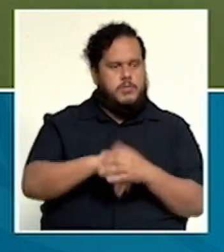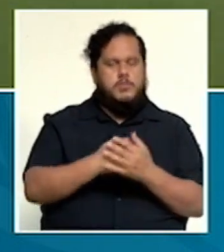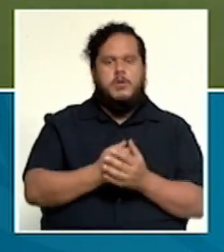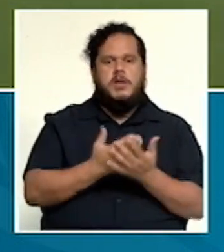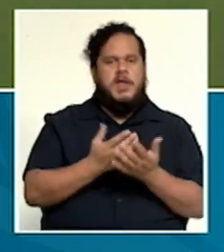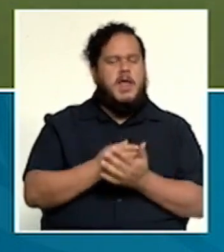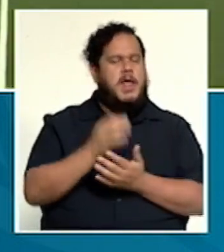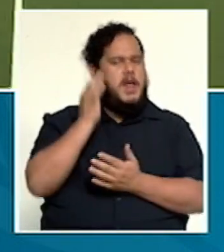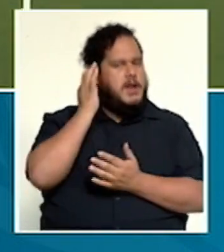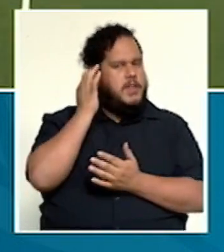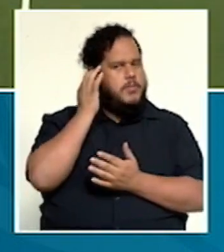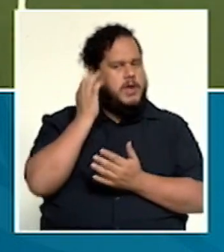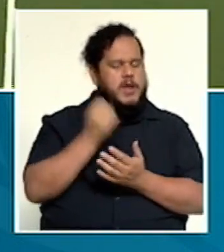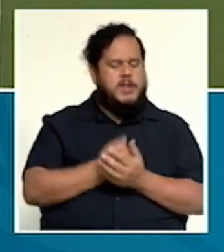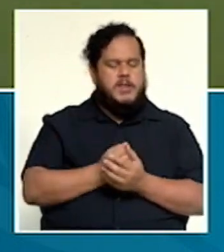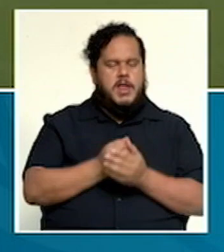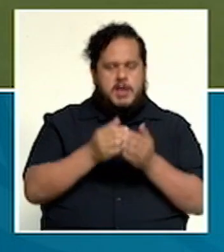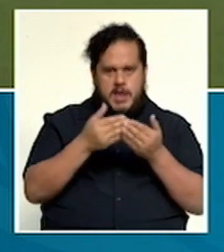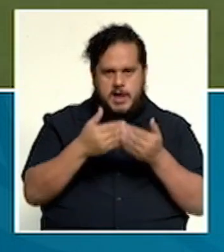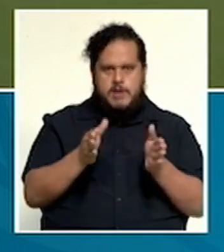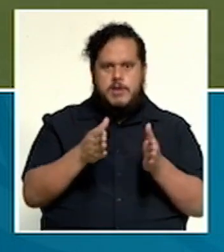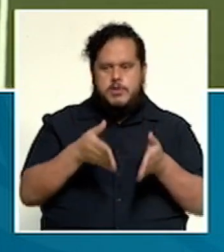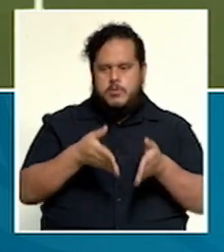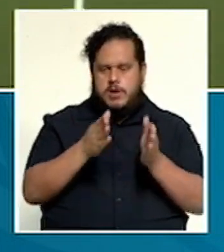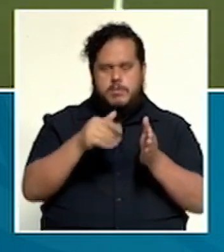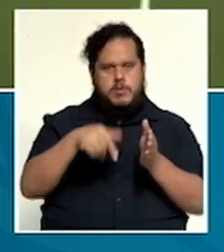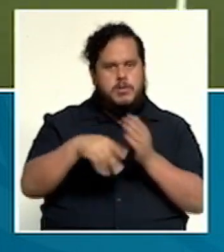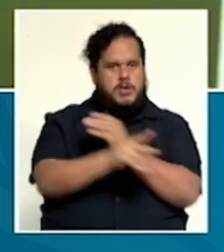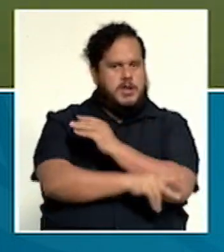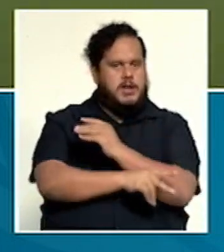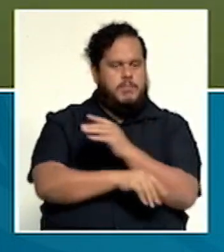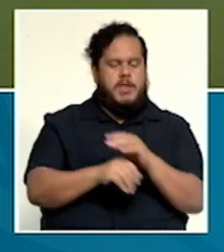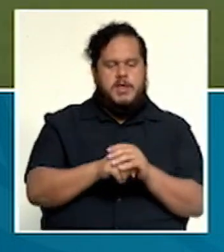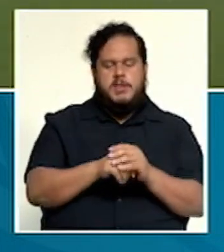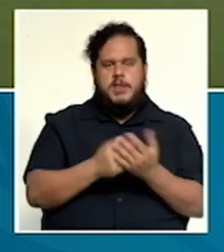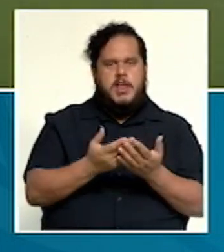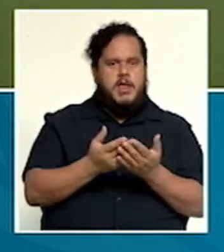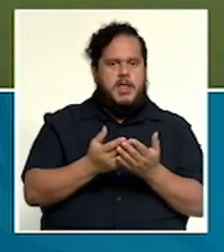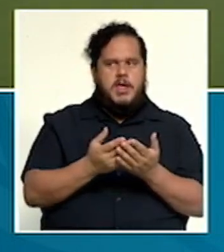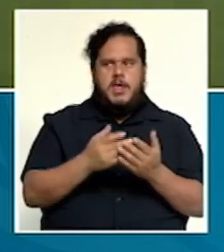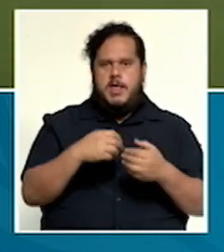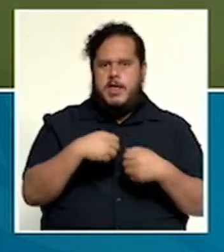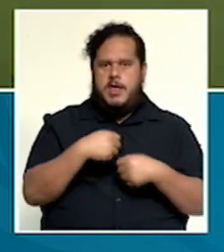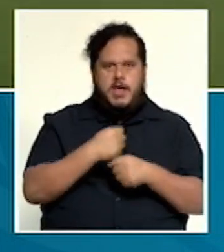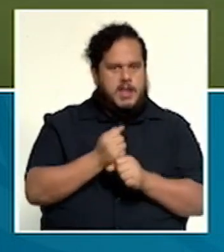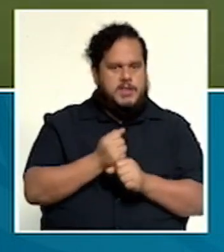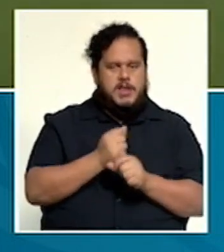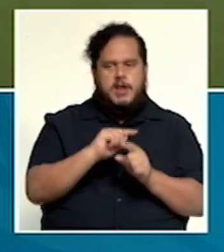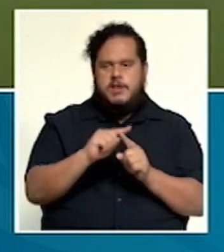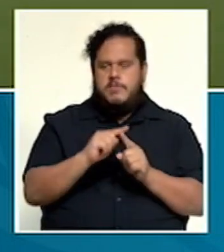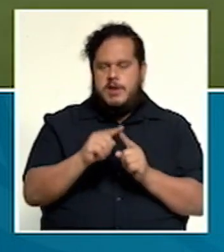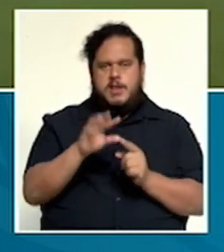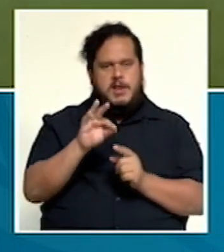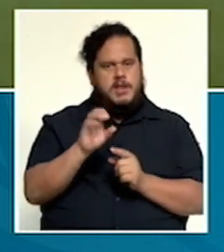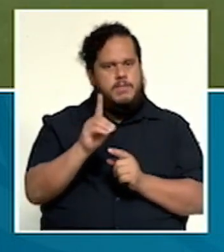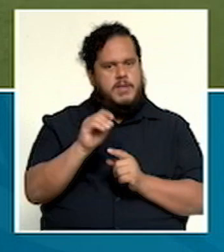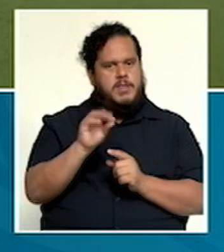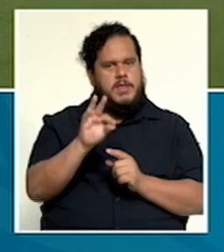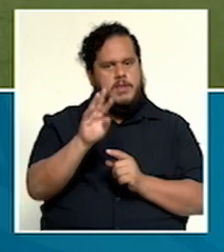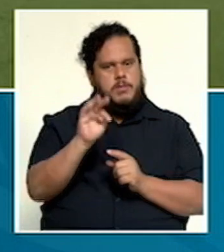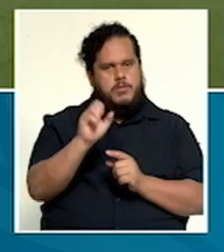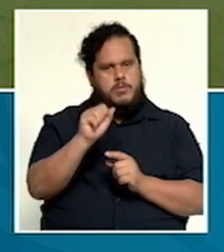mujeres que han abierto camino en el país, como doña Norma Sáenz, doña Marjorie Cibaja en Fede Fútbol, como doña Peggy